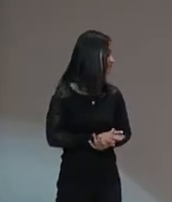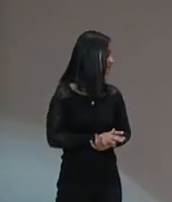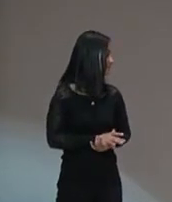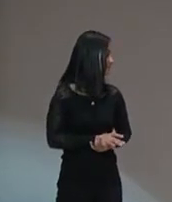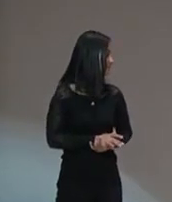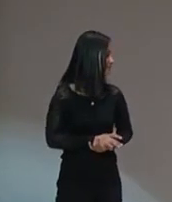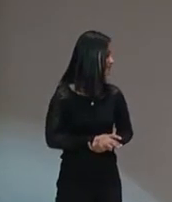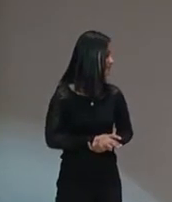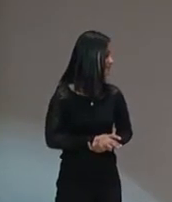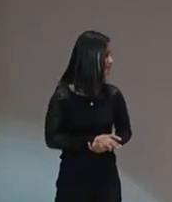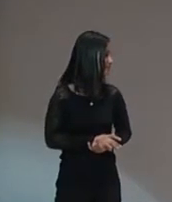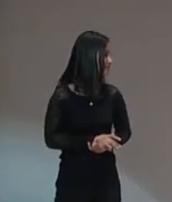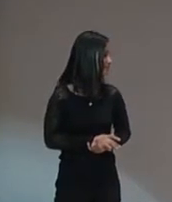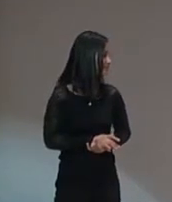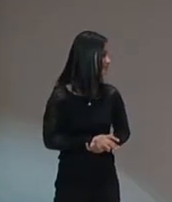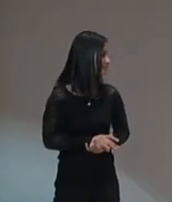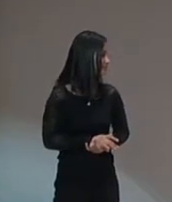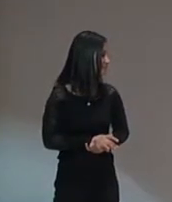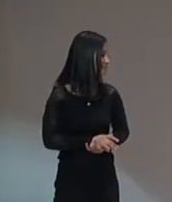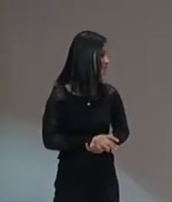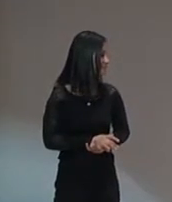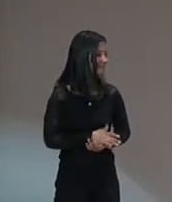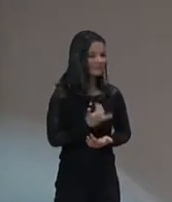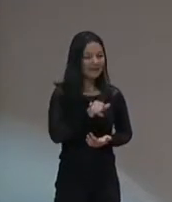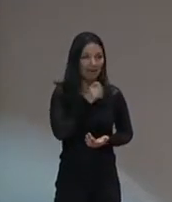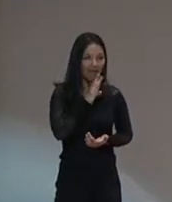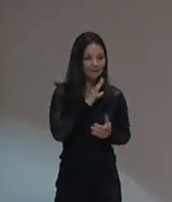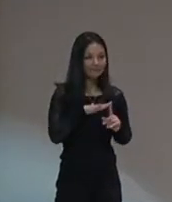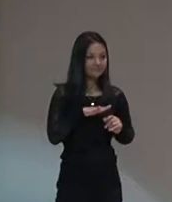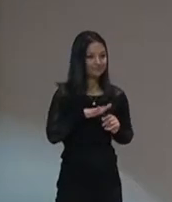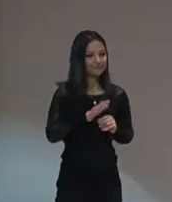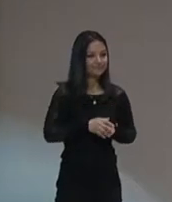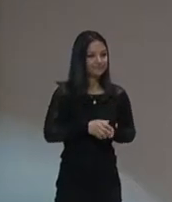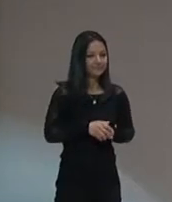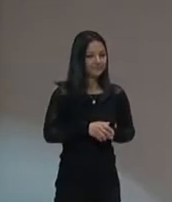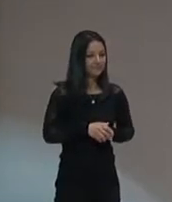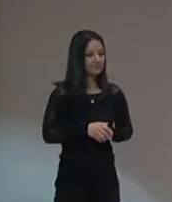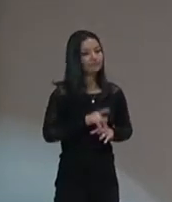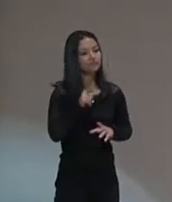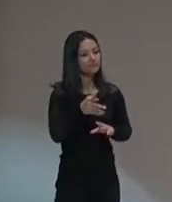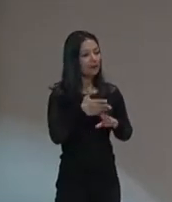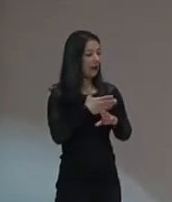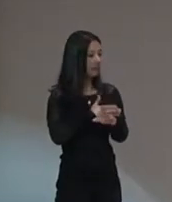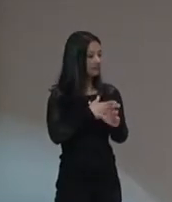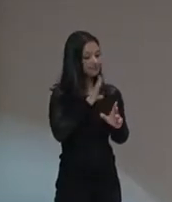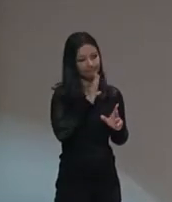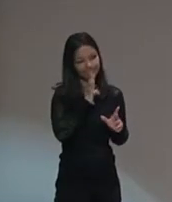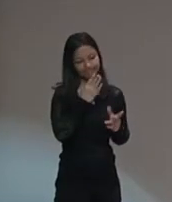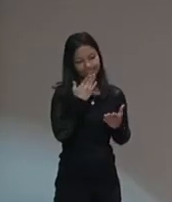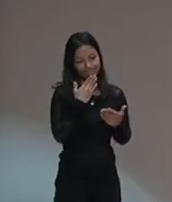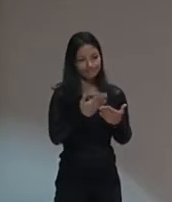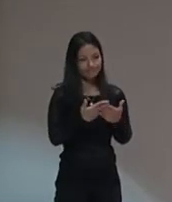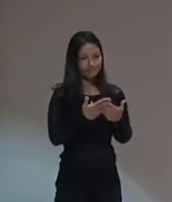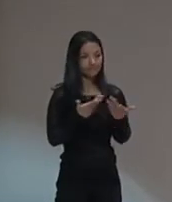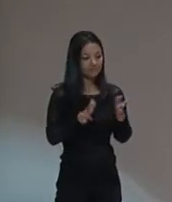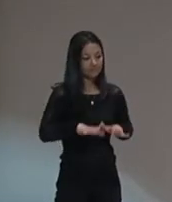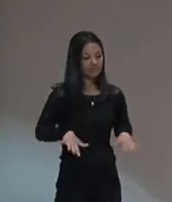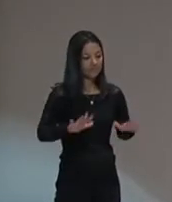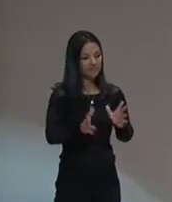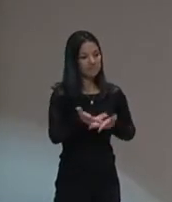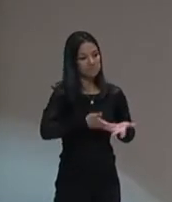Si quieres, usa este. Hola. Ah, sí, automático. Bueno, inicialmente agradecer este espacio para